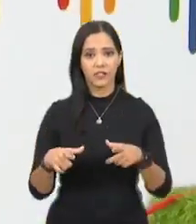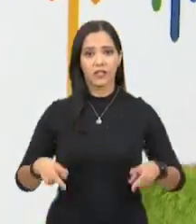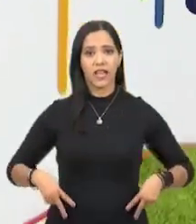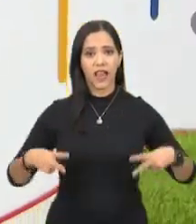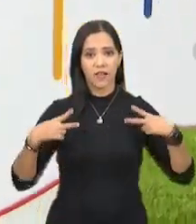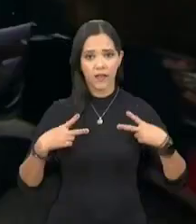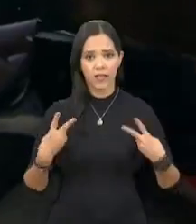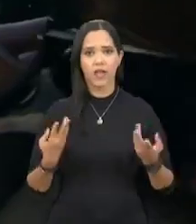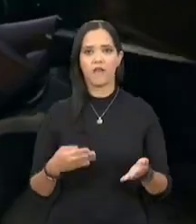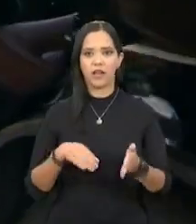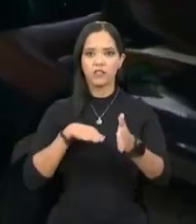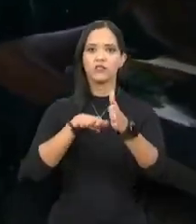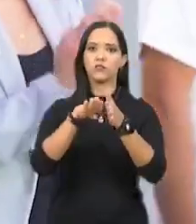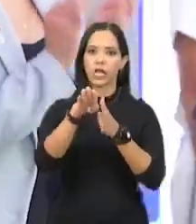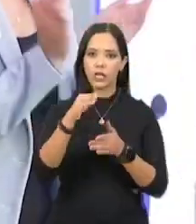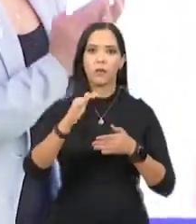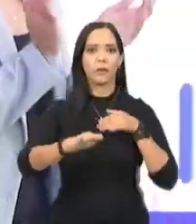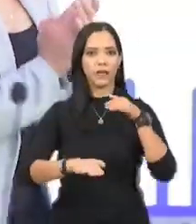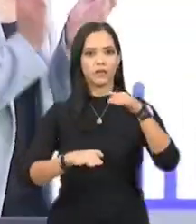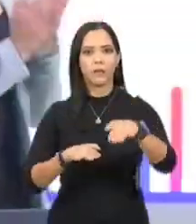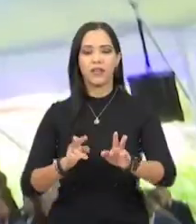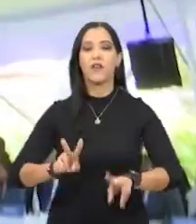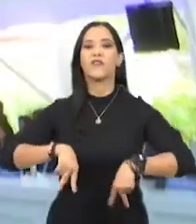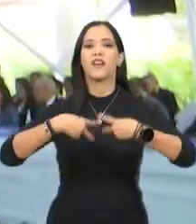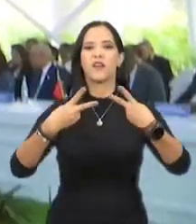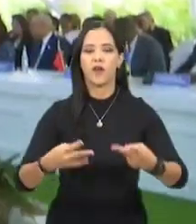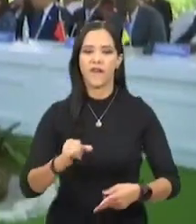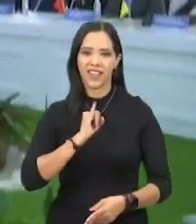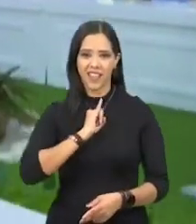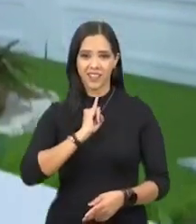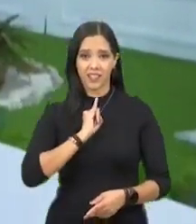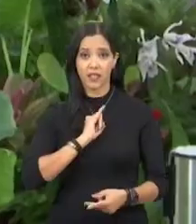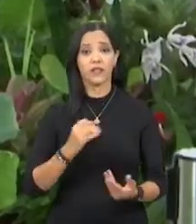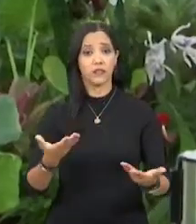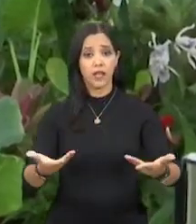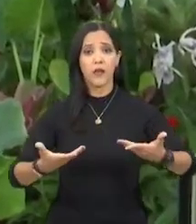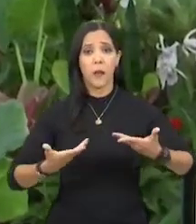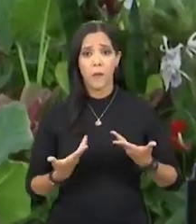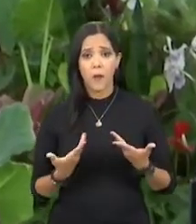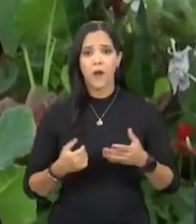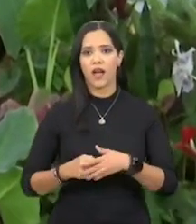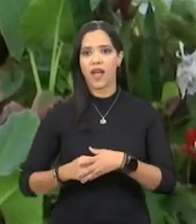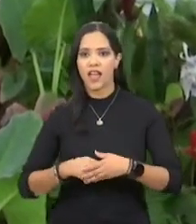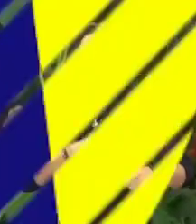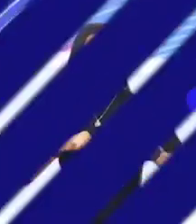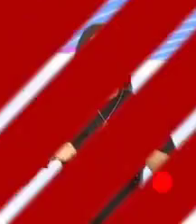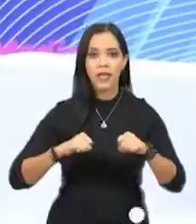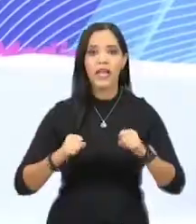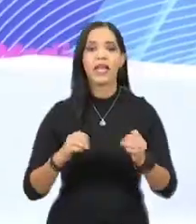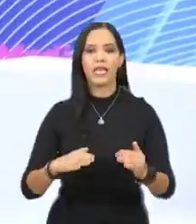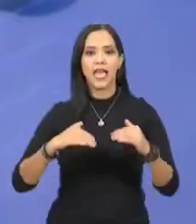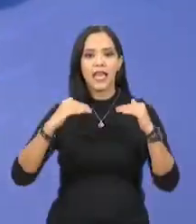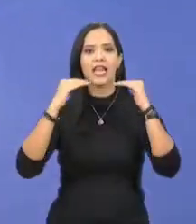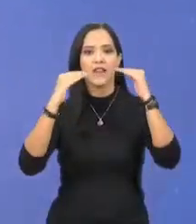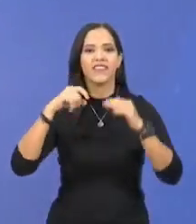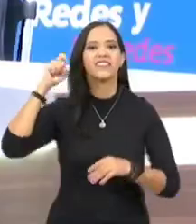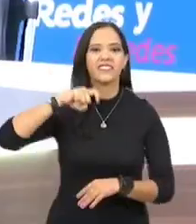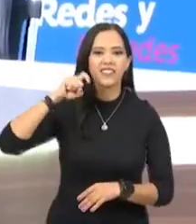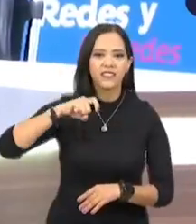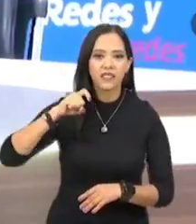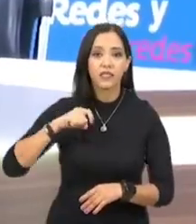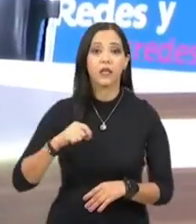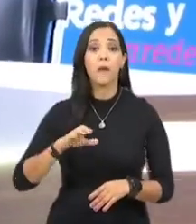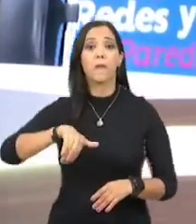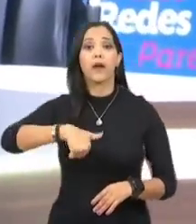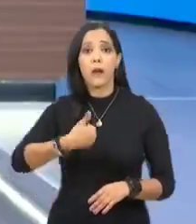espacio de la vida va surgiendo paso a paso una nueva identidad que nos ponga en el ritmo y en el nivel que